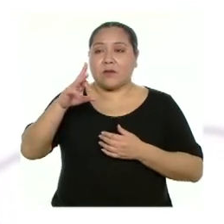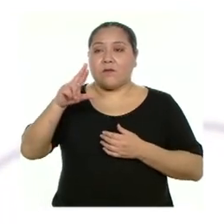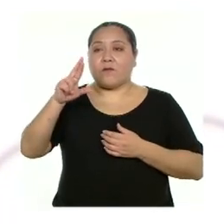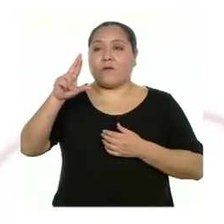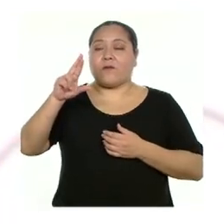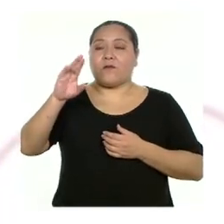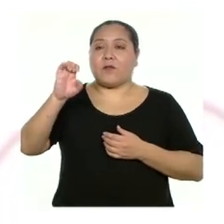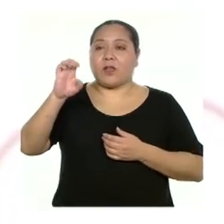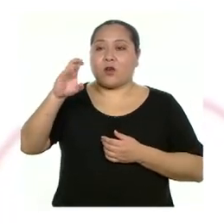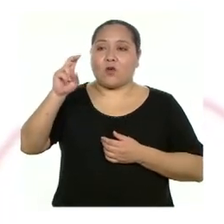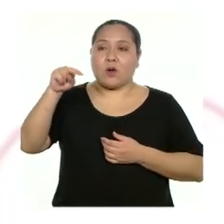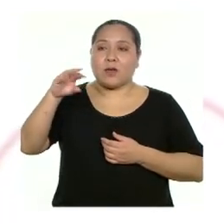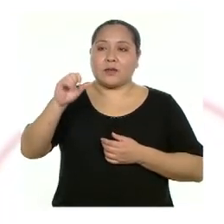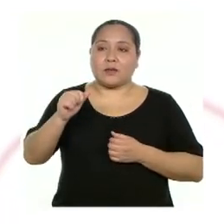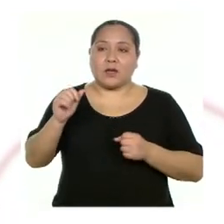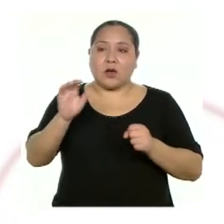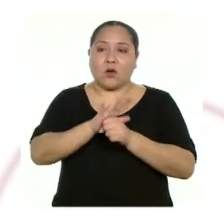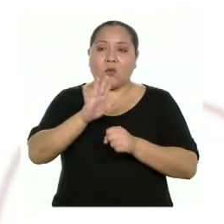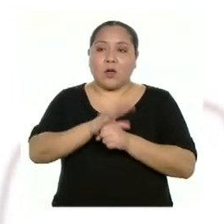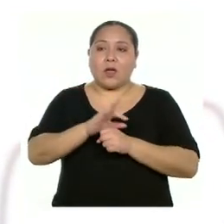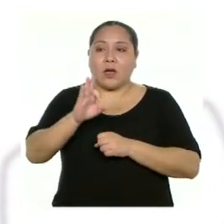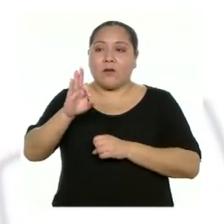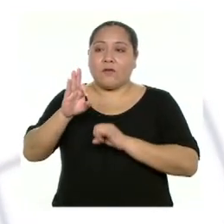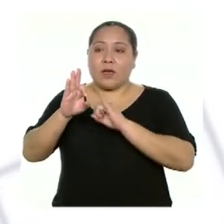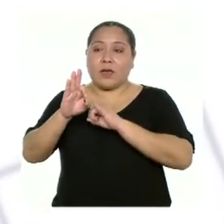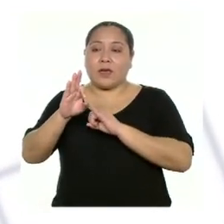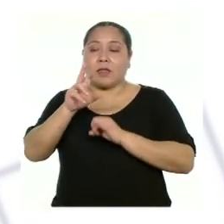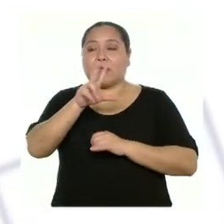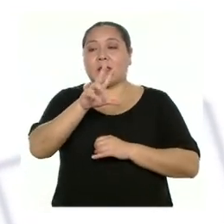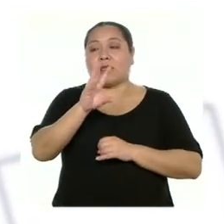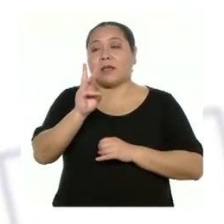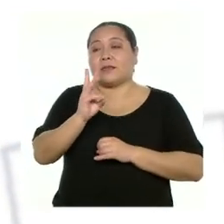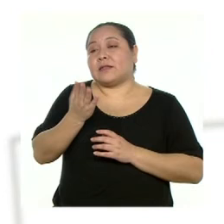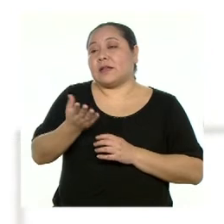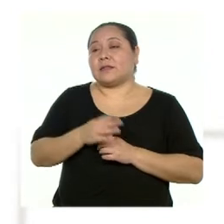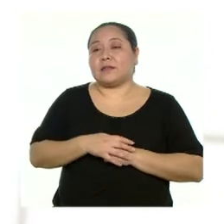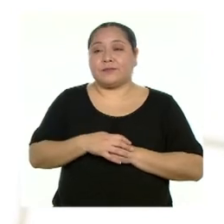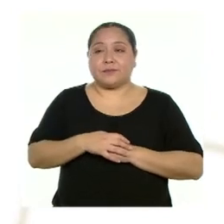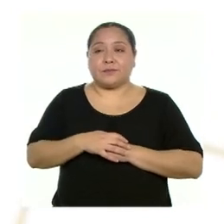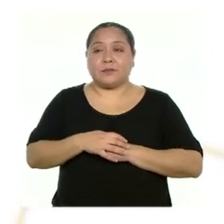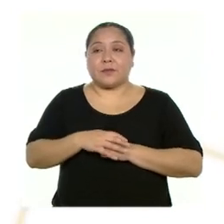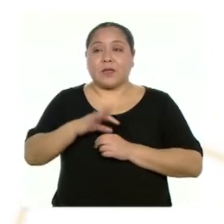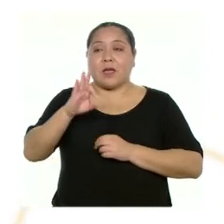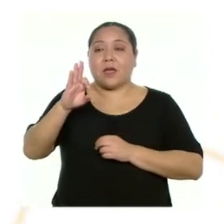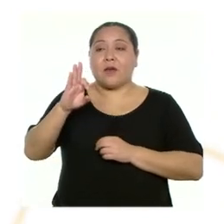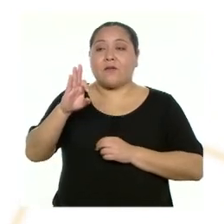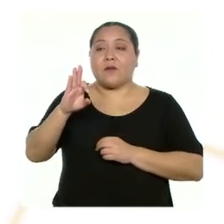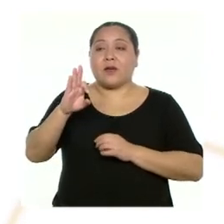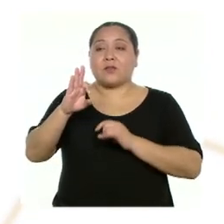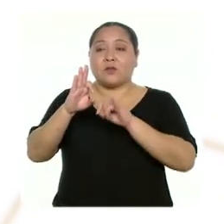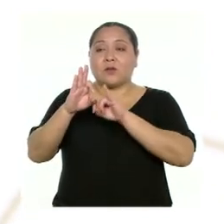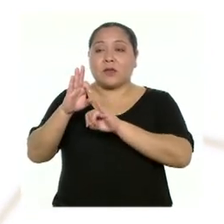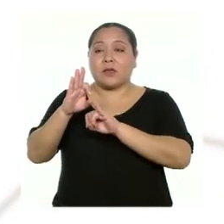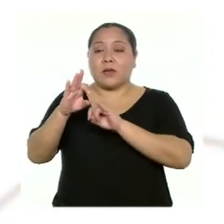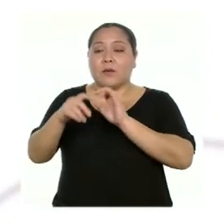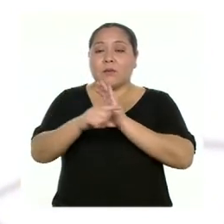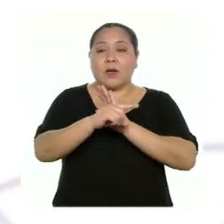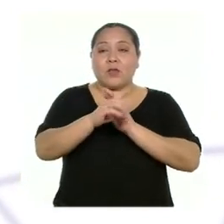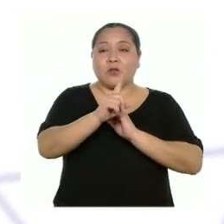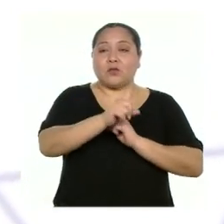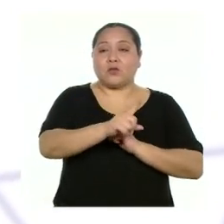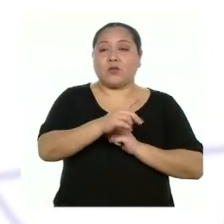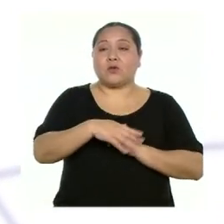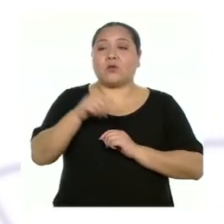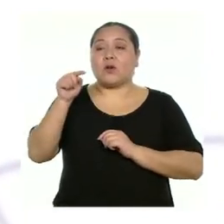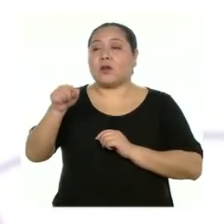acumuladas. F sub i es la frecuencia del intervalo mediano, o 36. F sub i menos 1 es la frecuencia